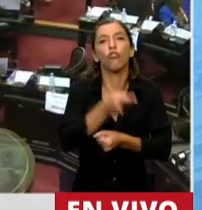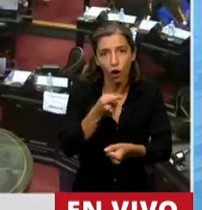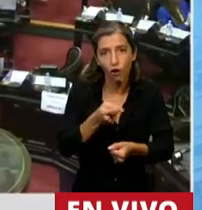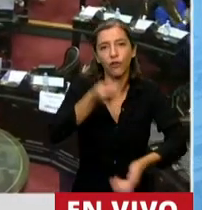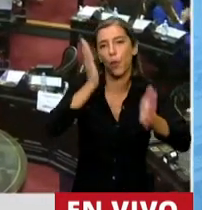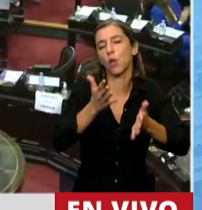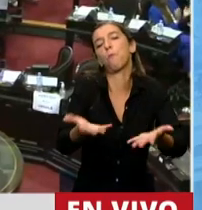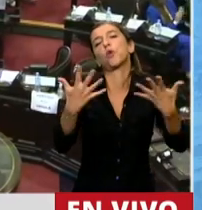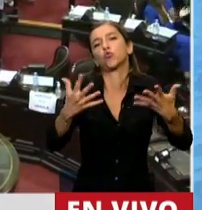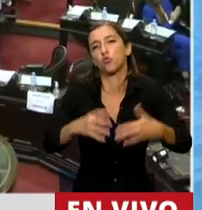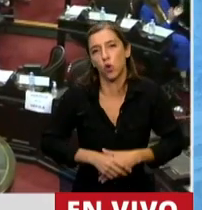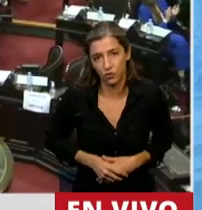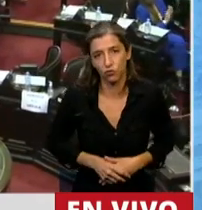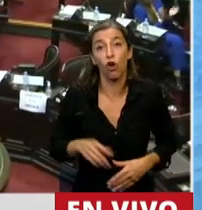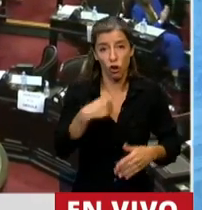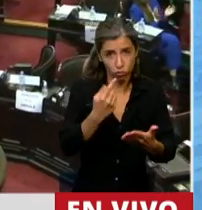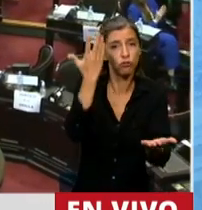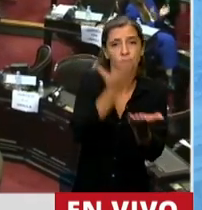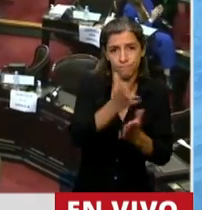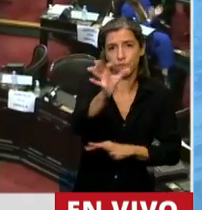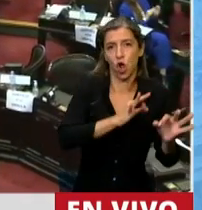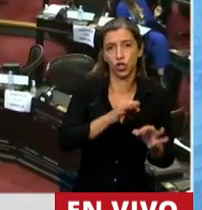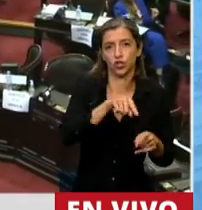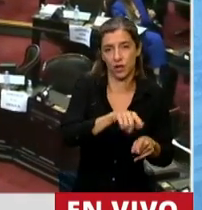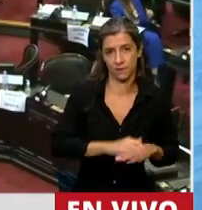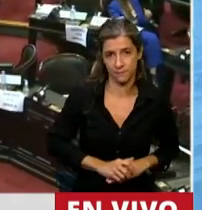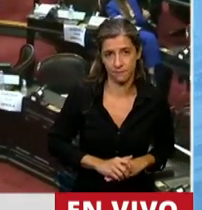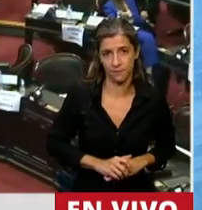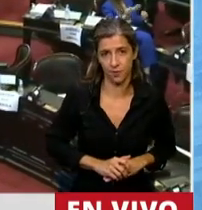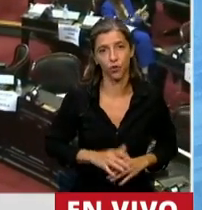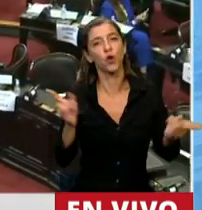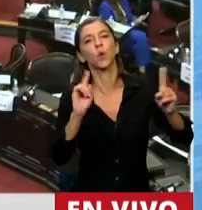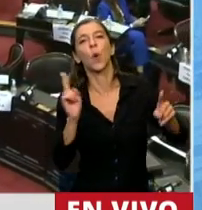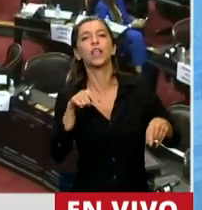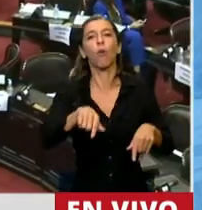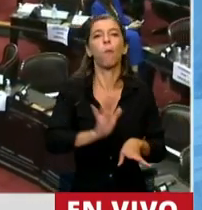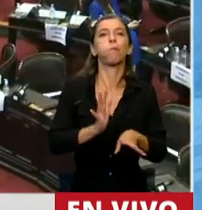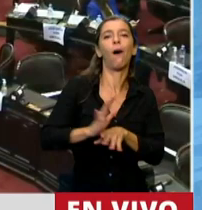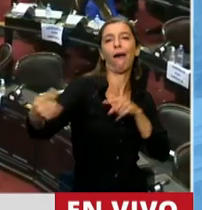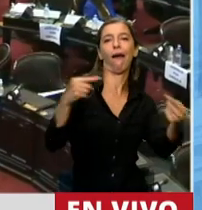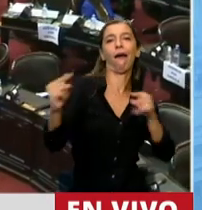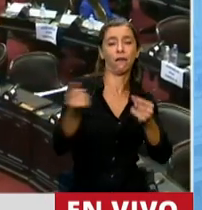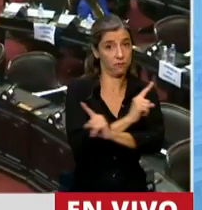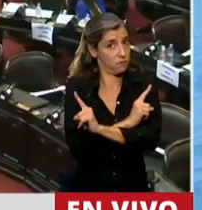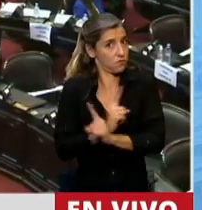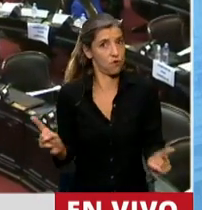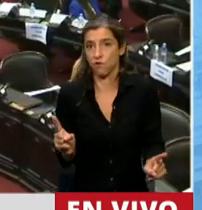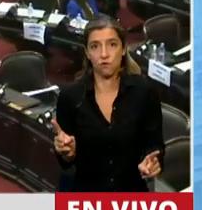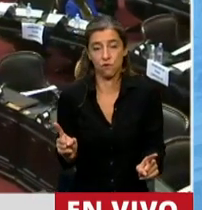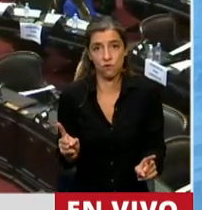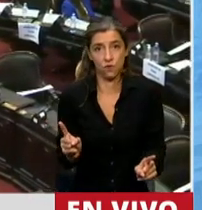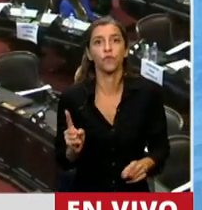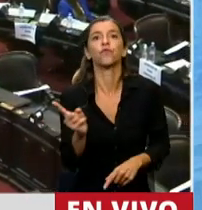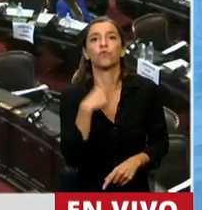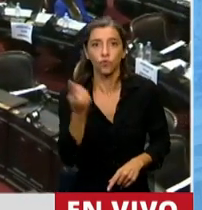presentar para ir al fondo, no para tomar esto como una chicana política, no para tomar esto